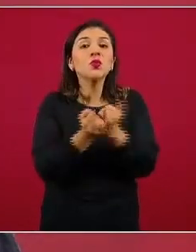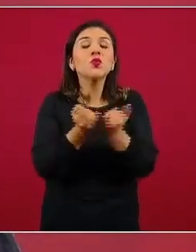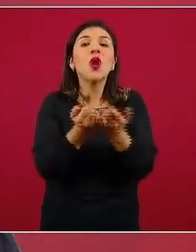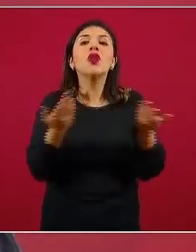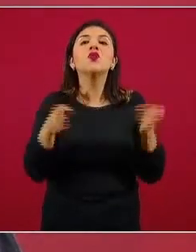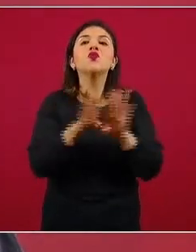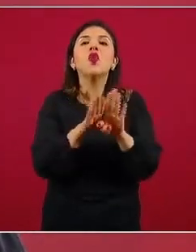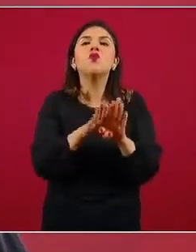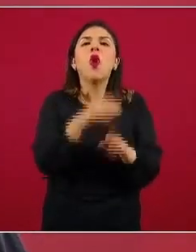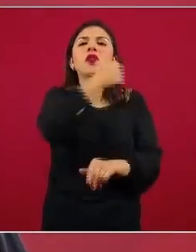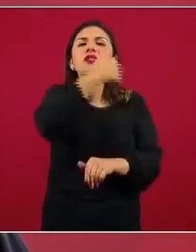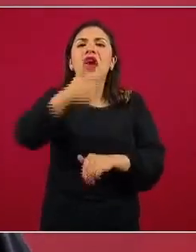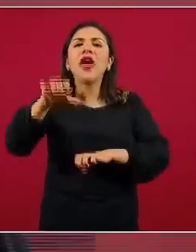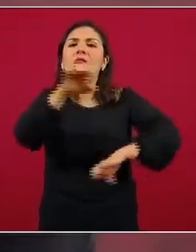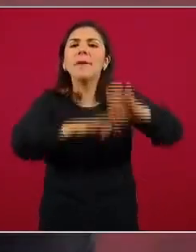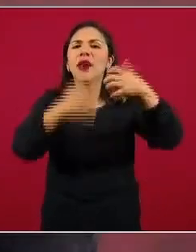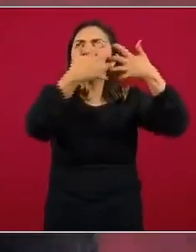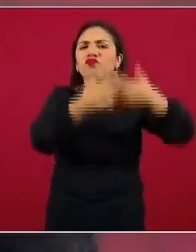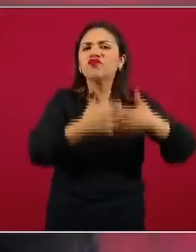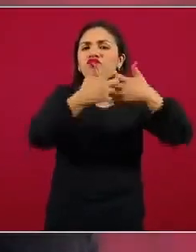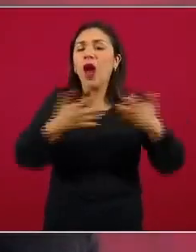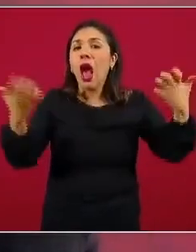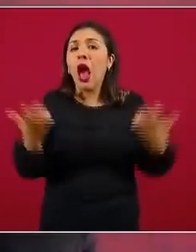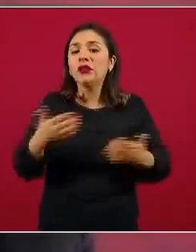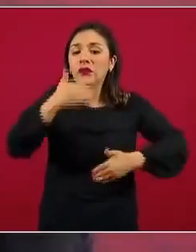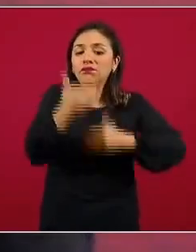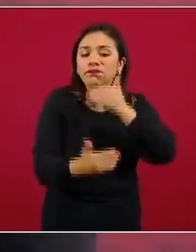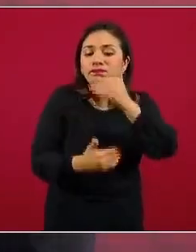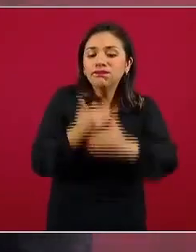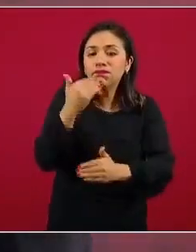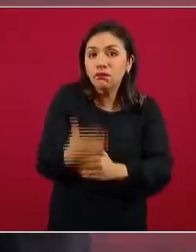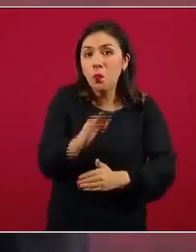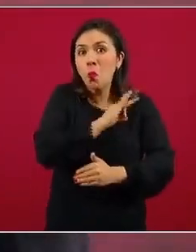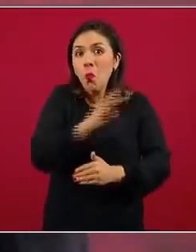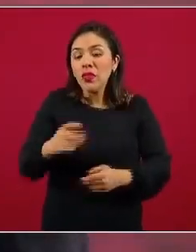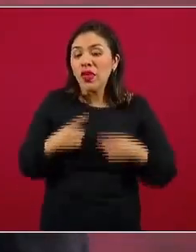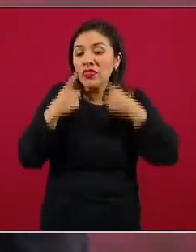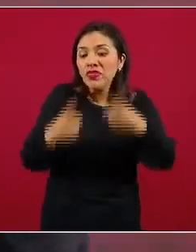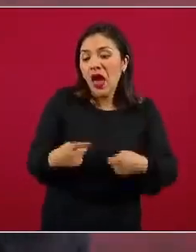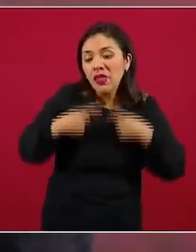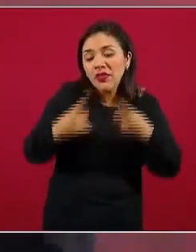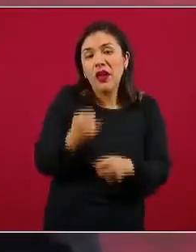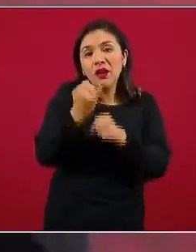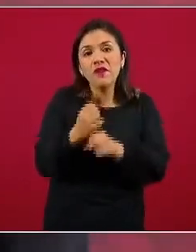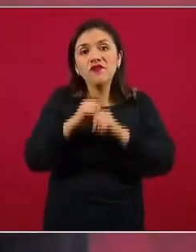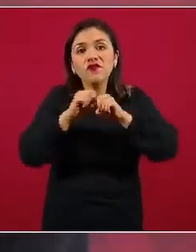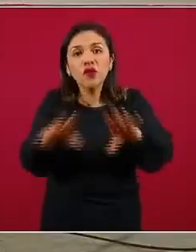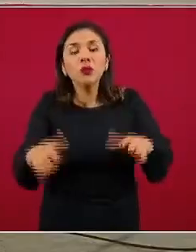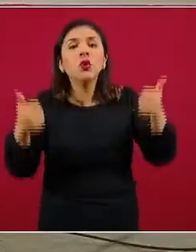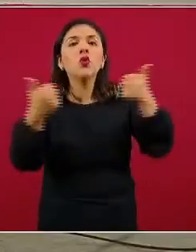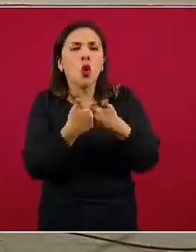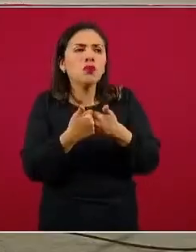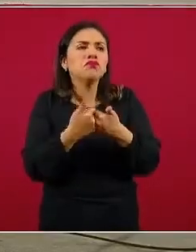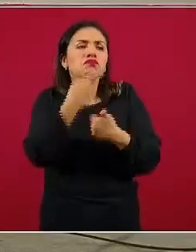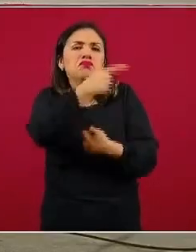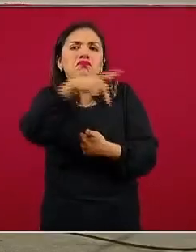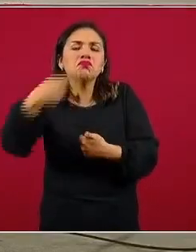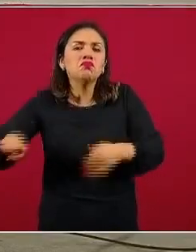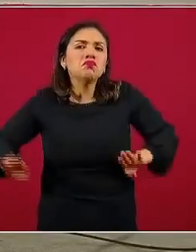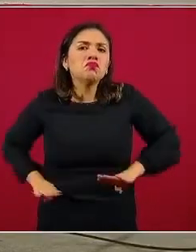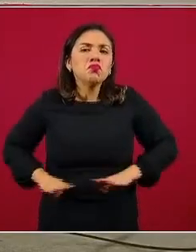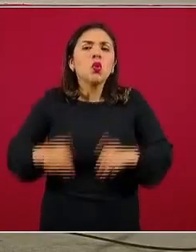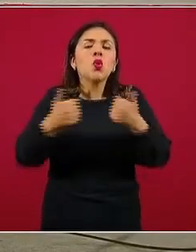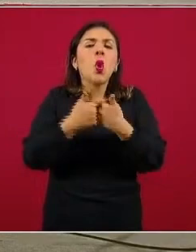de cómo cada fabricante va avanzando y va pudiendo poner a disposición la información con sus los